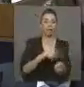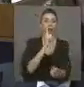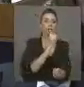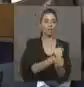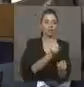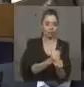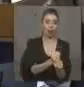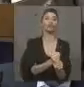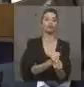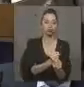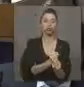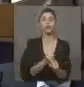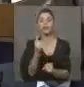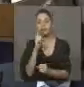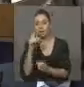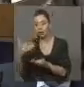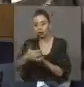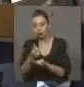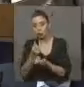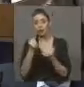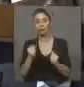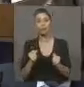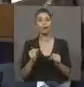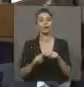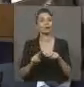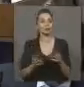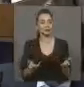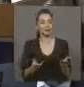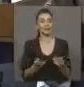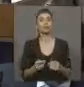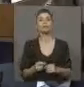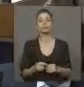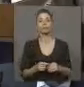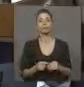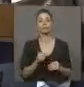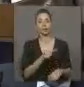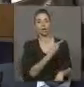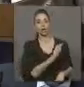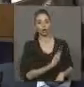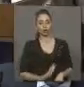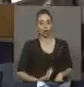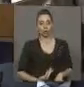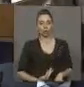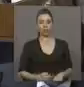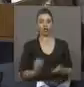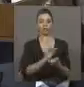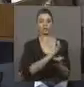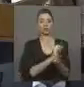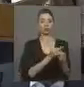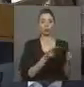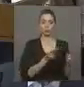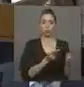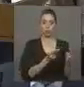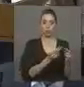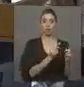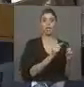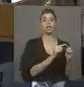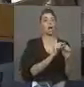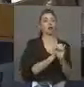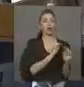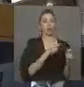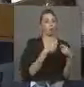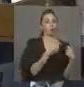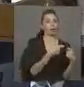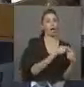modo, señor presidente, que el espacio que está dejando hoy día el gobierno y el sector público a la inversión